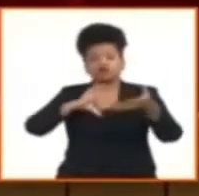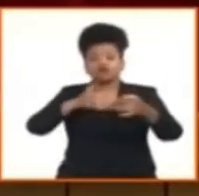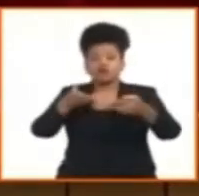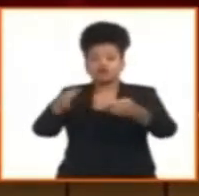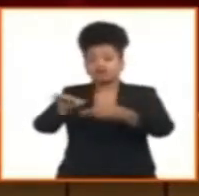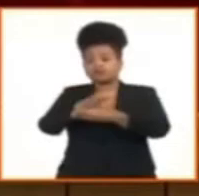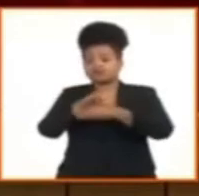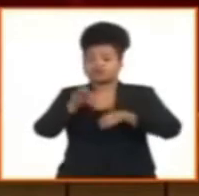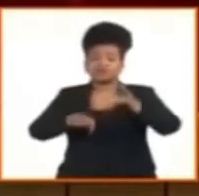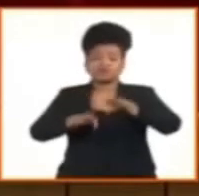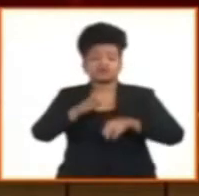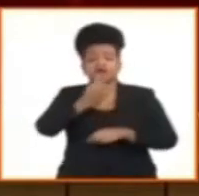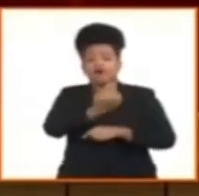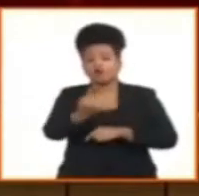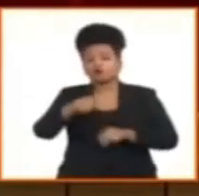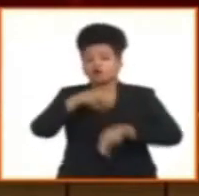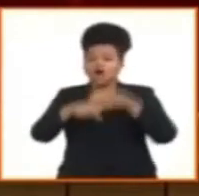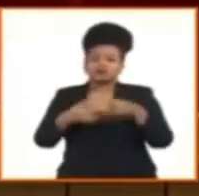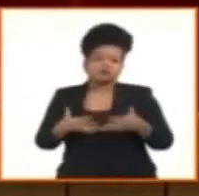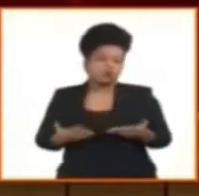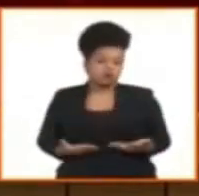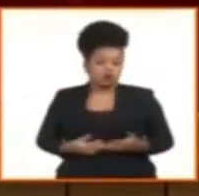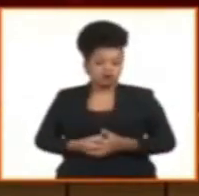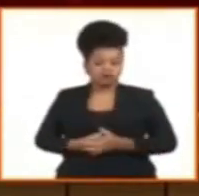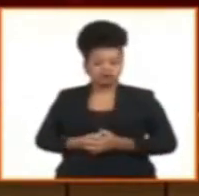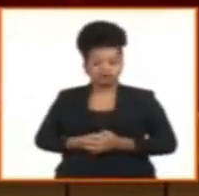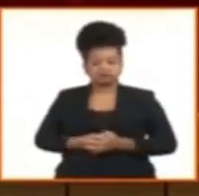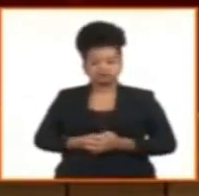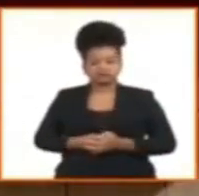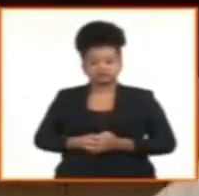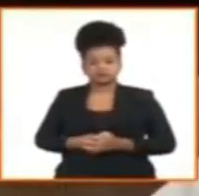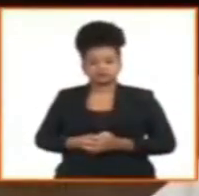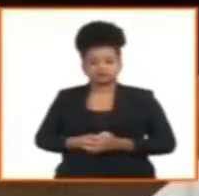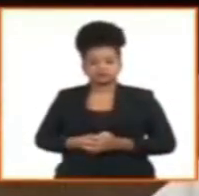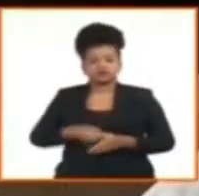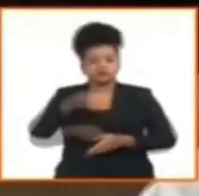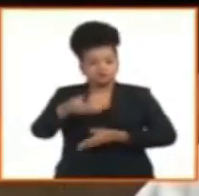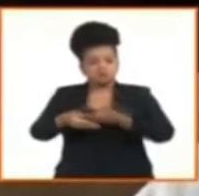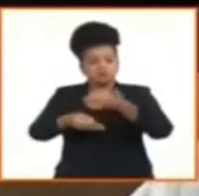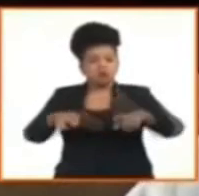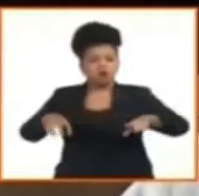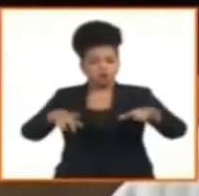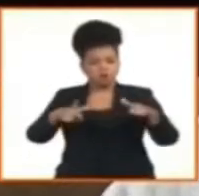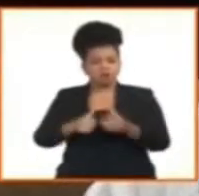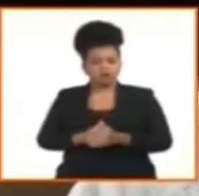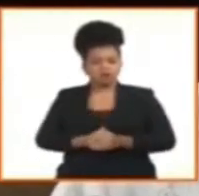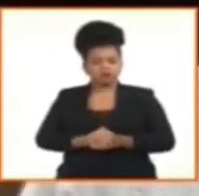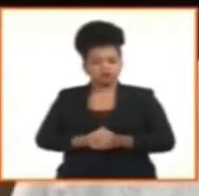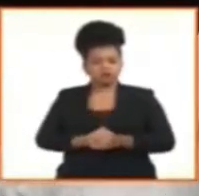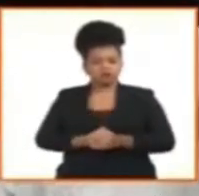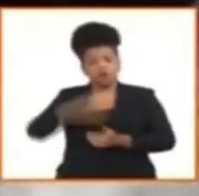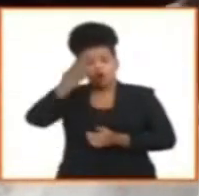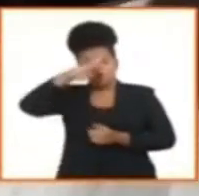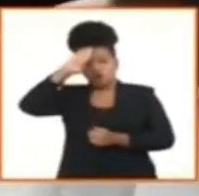su participación y delito cometido y garantizándose el debido proceso. Cuba es un estado